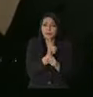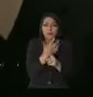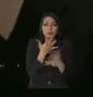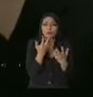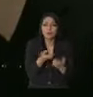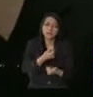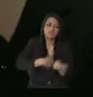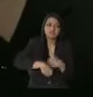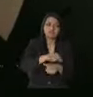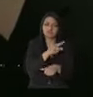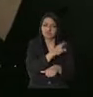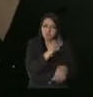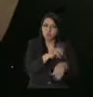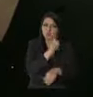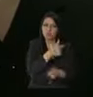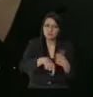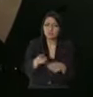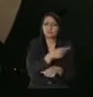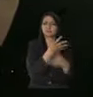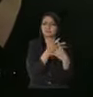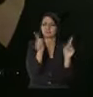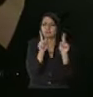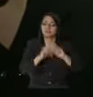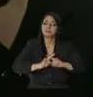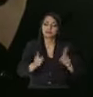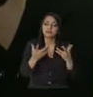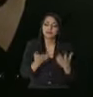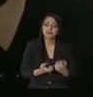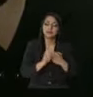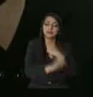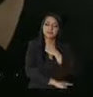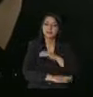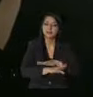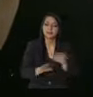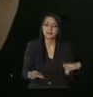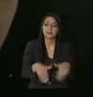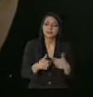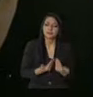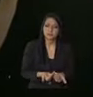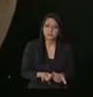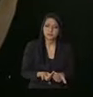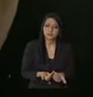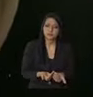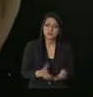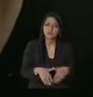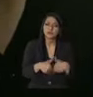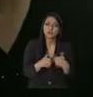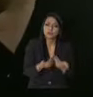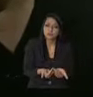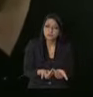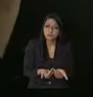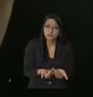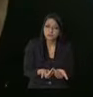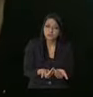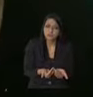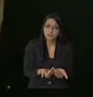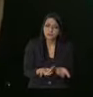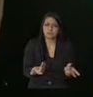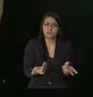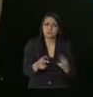venganza de ninguna manera, pero sí que se haga justicia. Porque ¿cómo es posible que se dé una licencia a